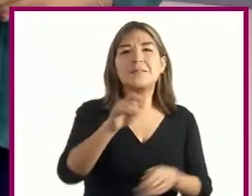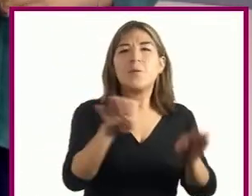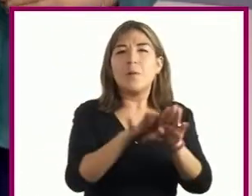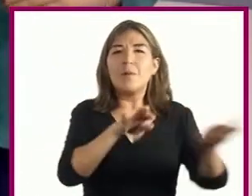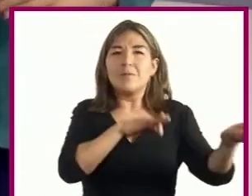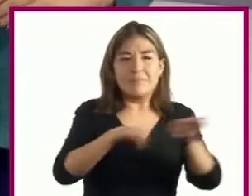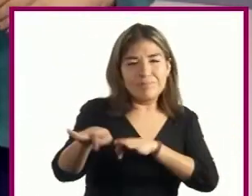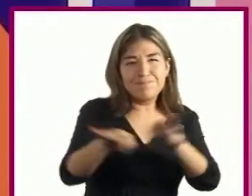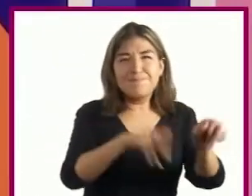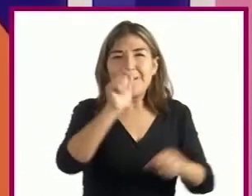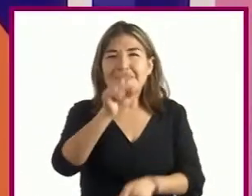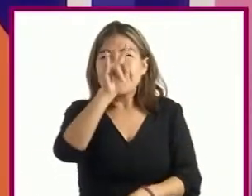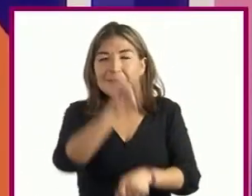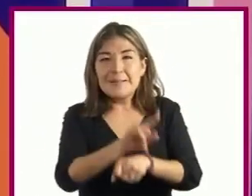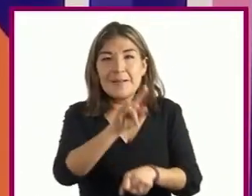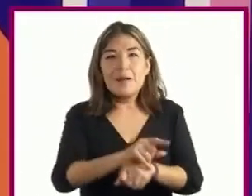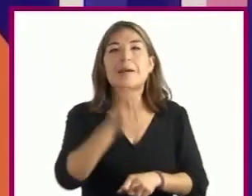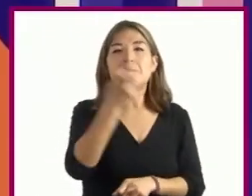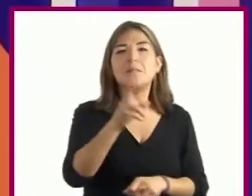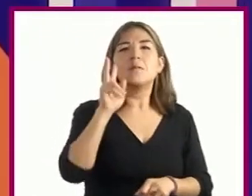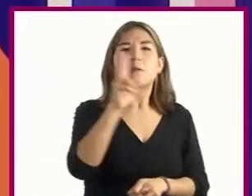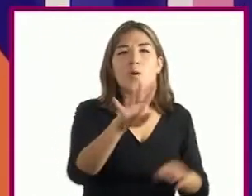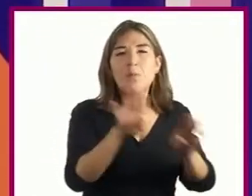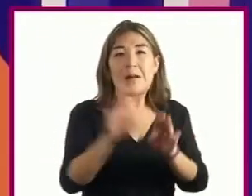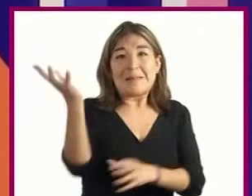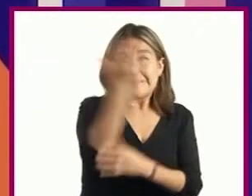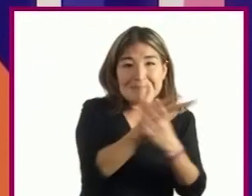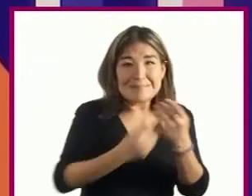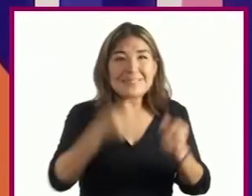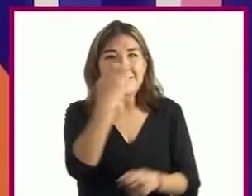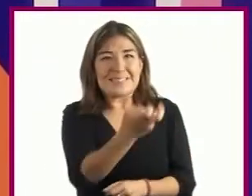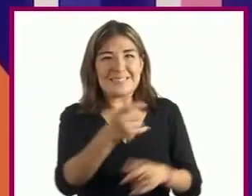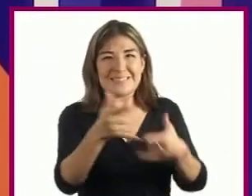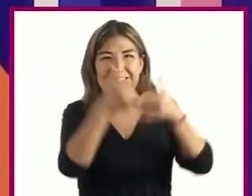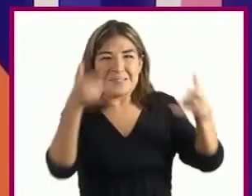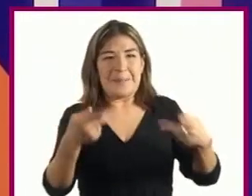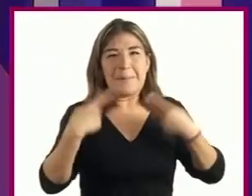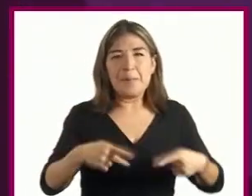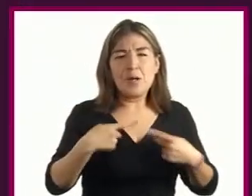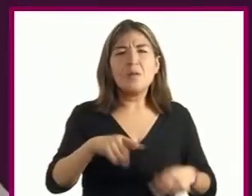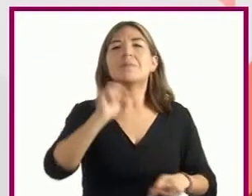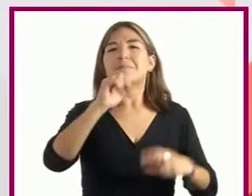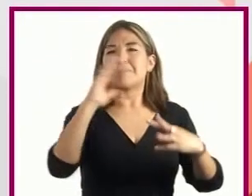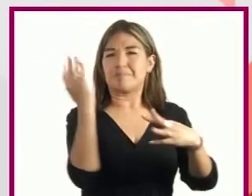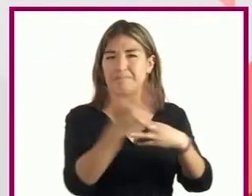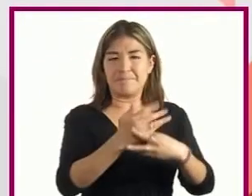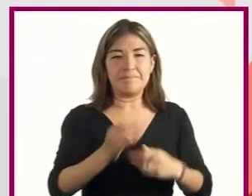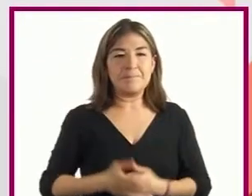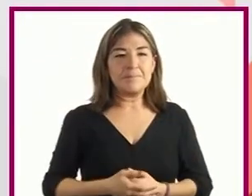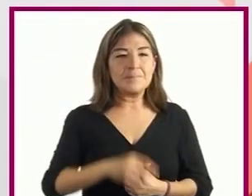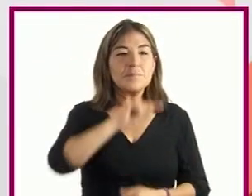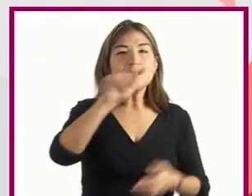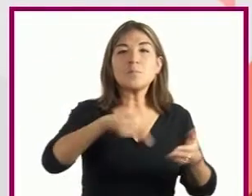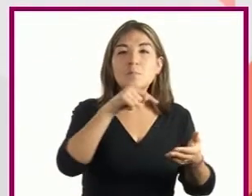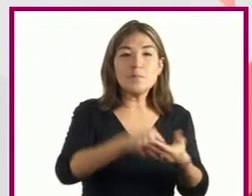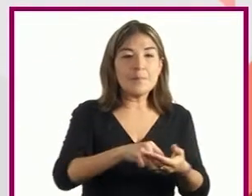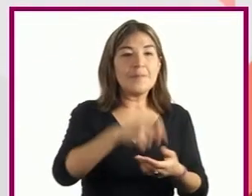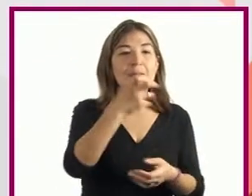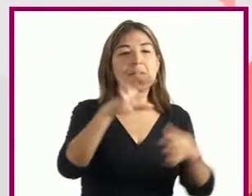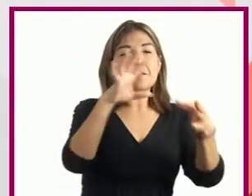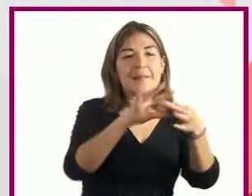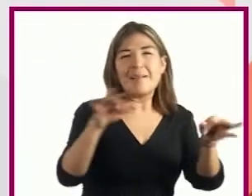ficticio, donde se enfrentan o viven los personajes de la historia. Y este se divide en espacios del relato o